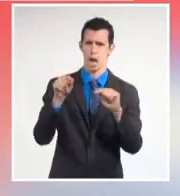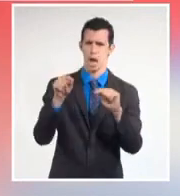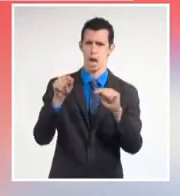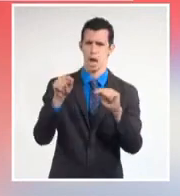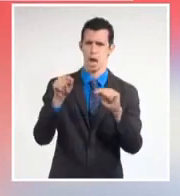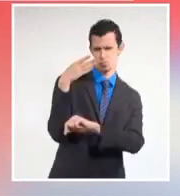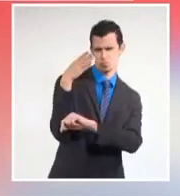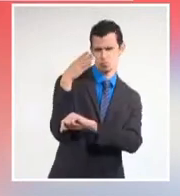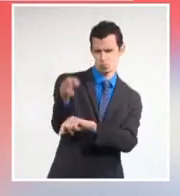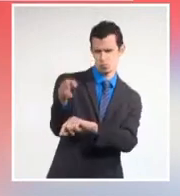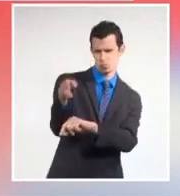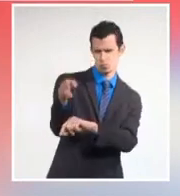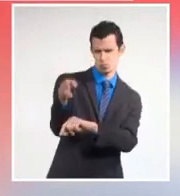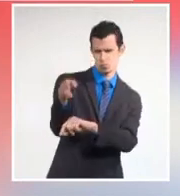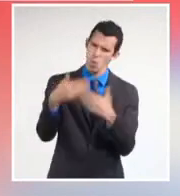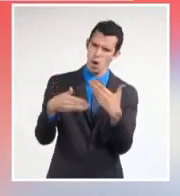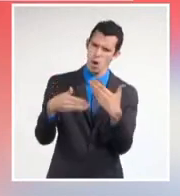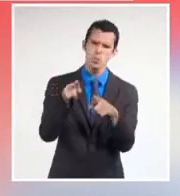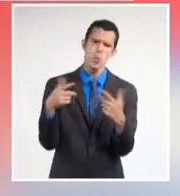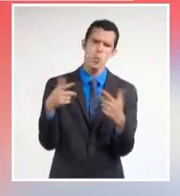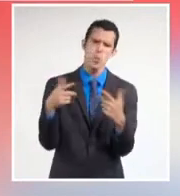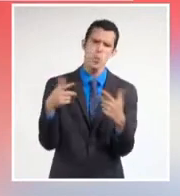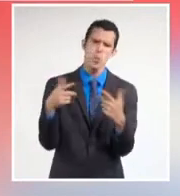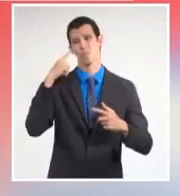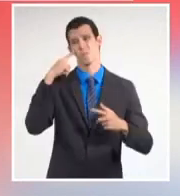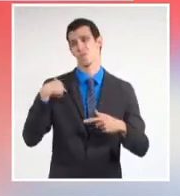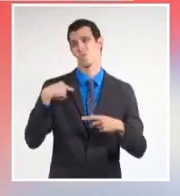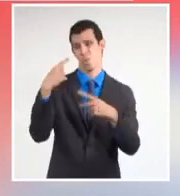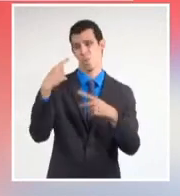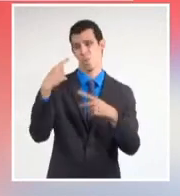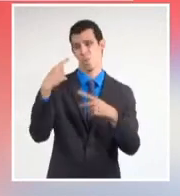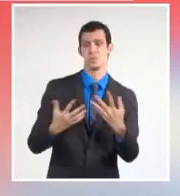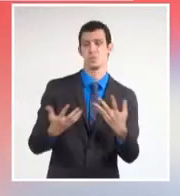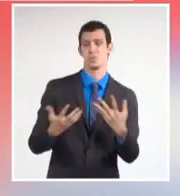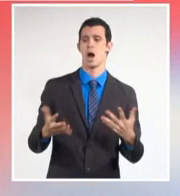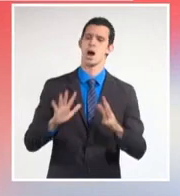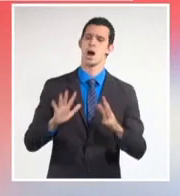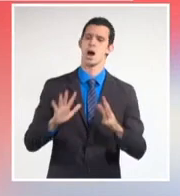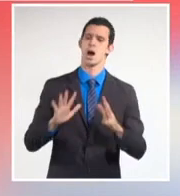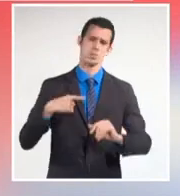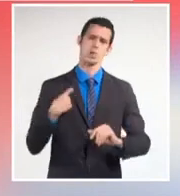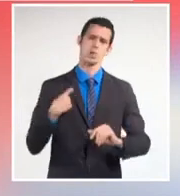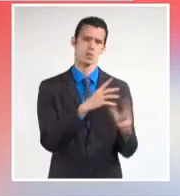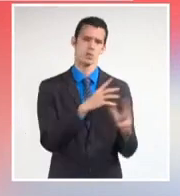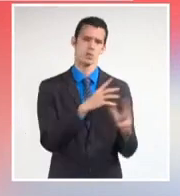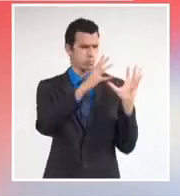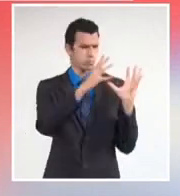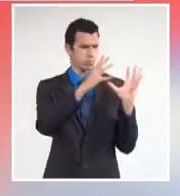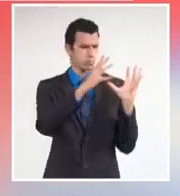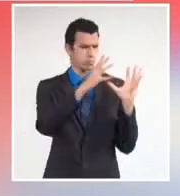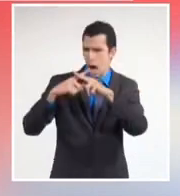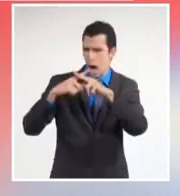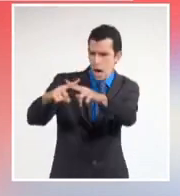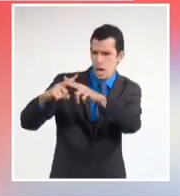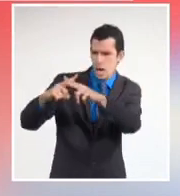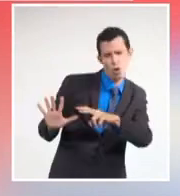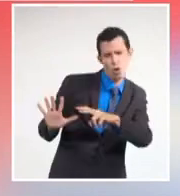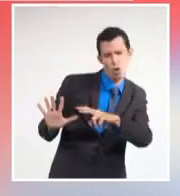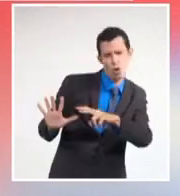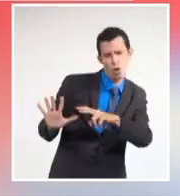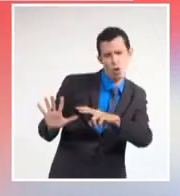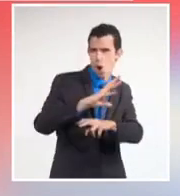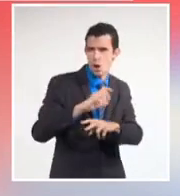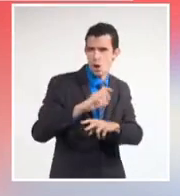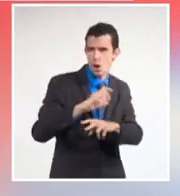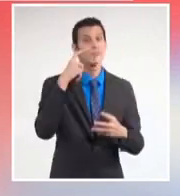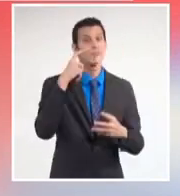atención a personas y comunidades en situación de vulnerabilidad, que se ha venido atendiendo con una prioridad directa también por la dirección del